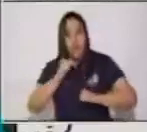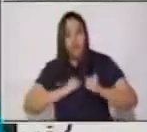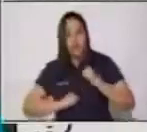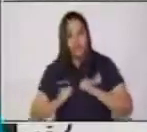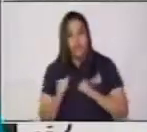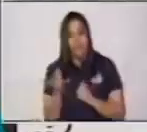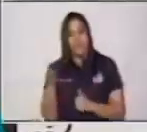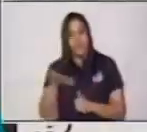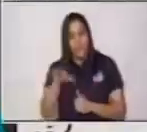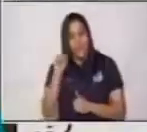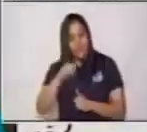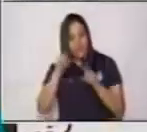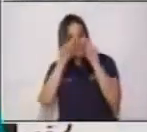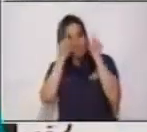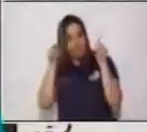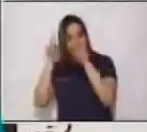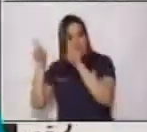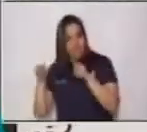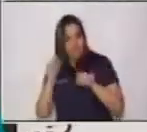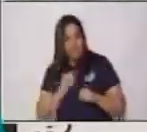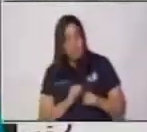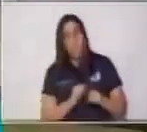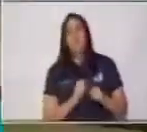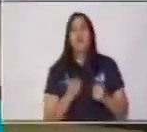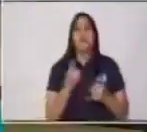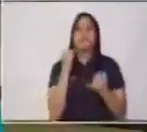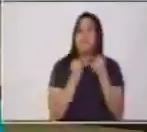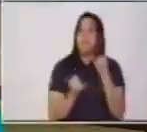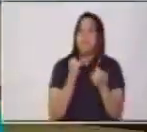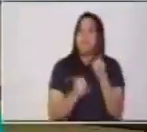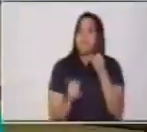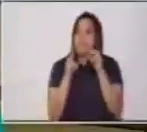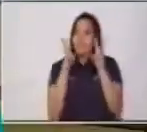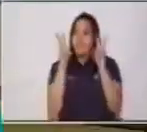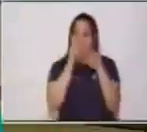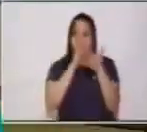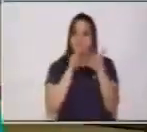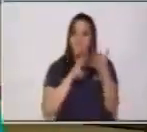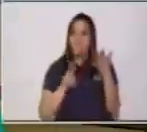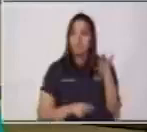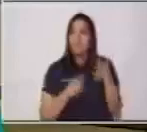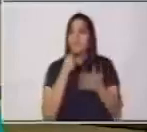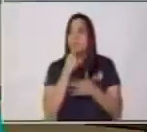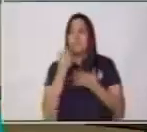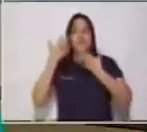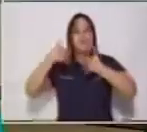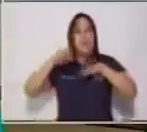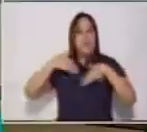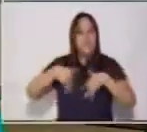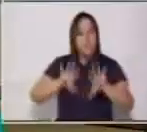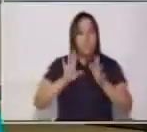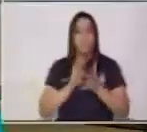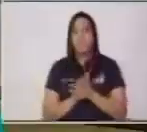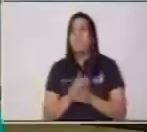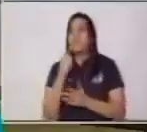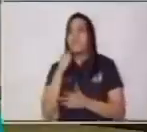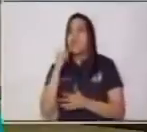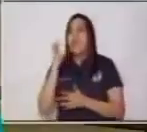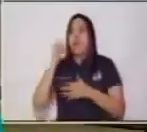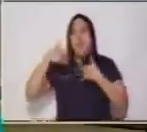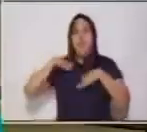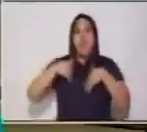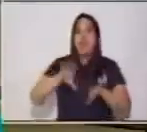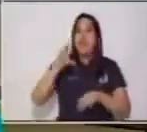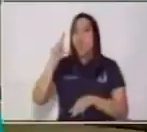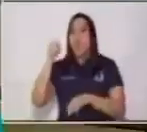paréntesis. Y por último, vamos con este texto, el mar, la mar. El mar,